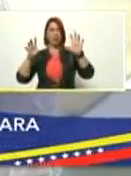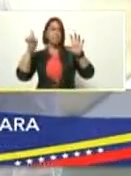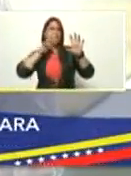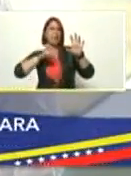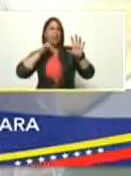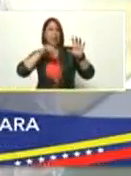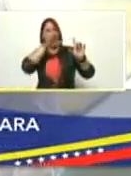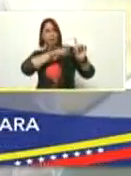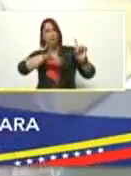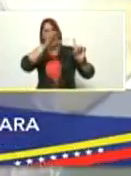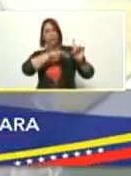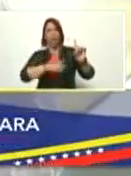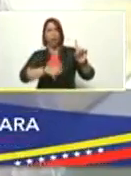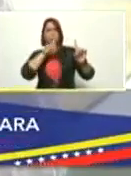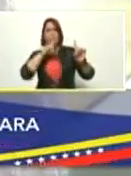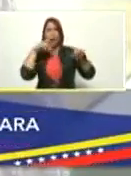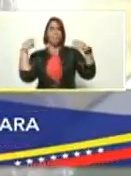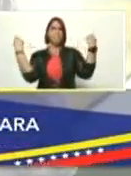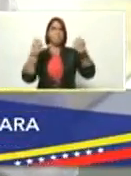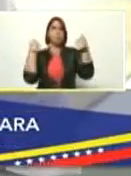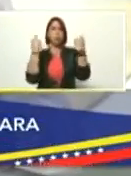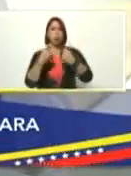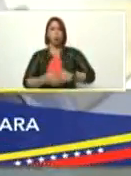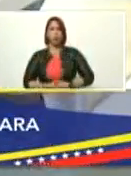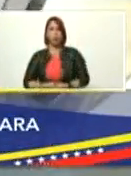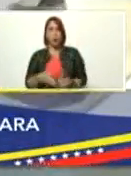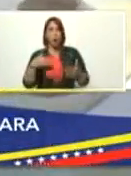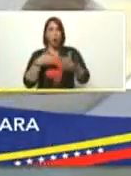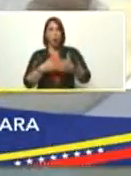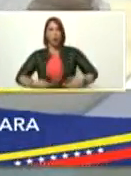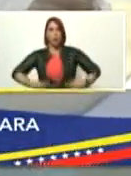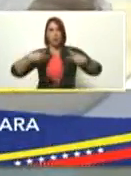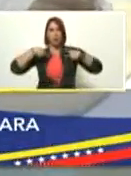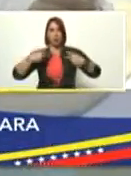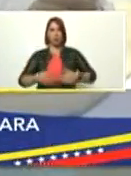obscenas y sus campañas contra la humanidad.